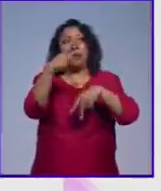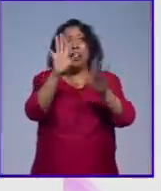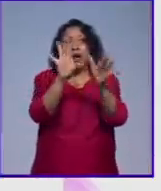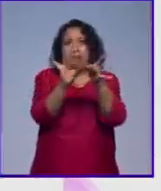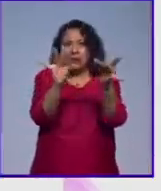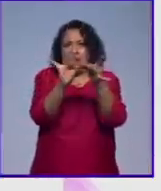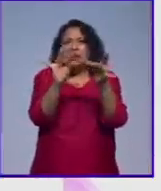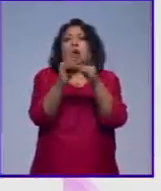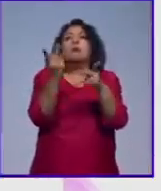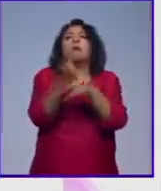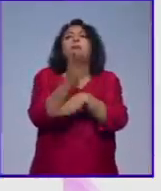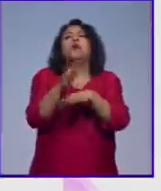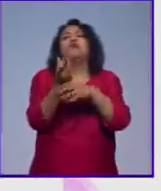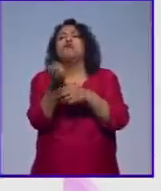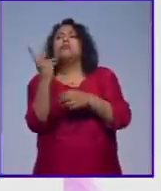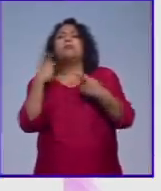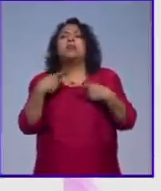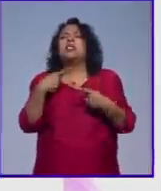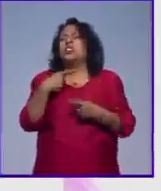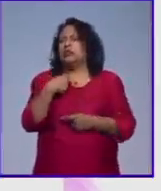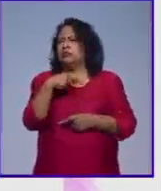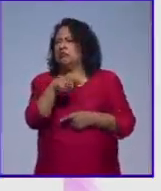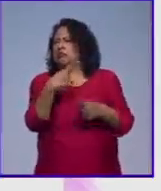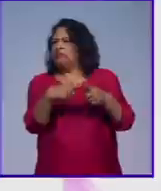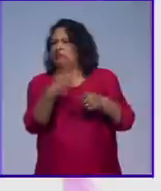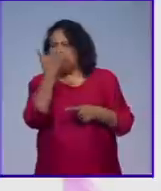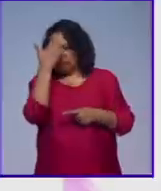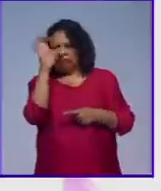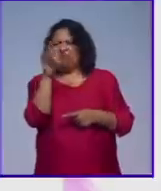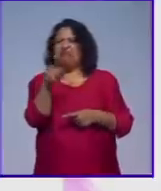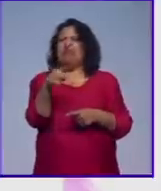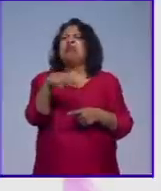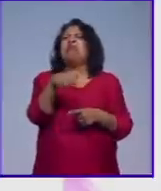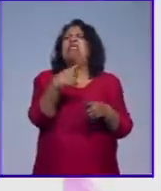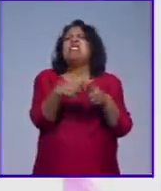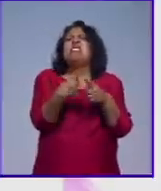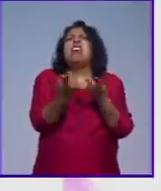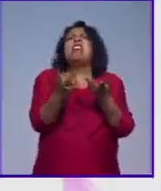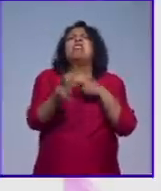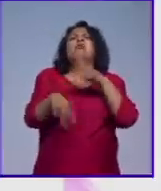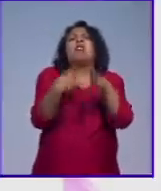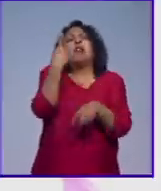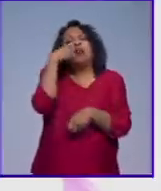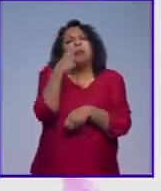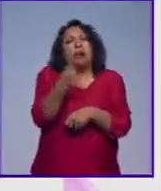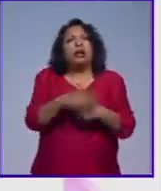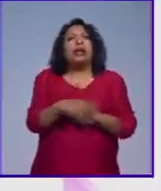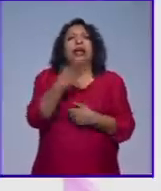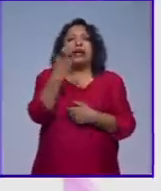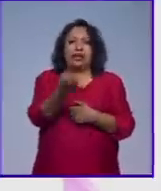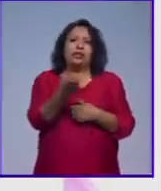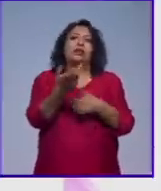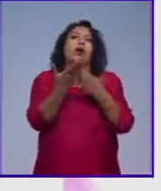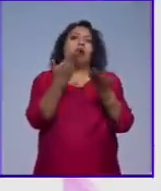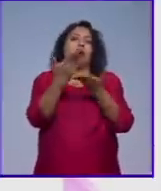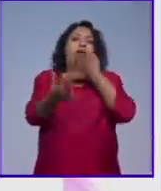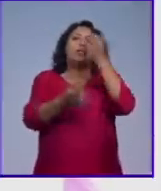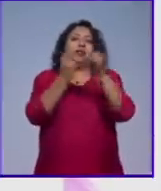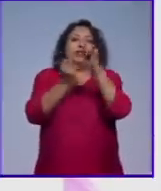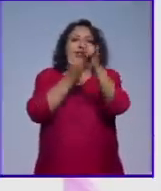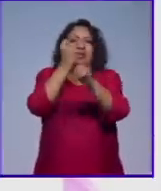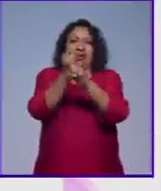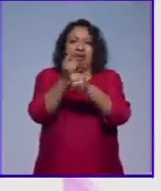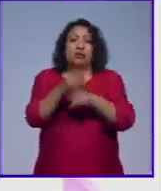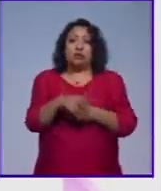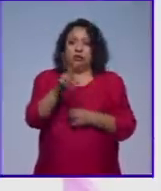qué. Mucha gente que a lo mejor no las tenía muy ubicadas dijo, ¿quiénes son y qué están haciendo aquí? Uh-huh. Bueno, de esto va este recorrido por el mundo.